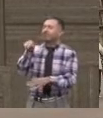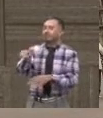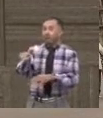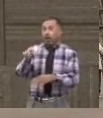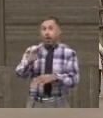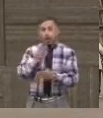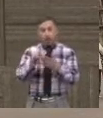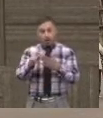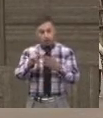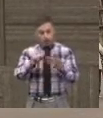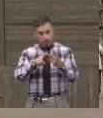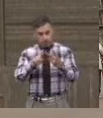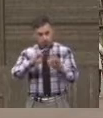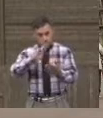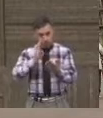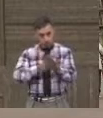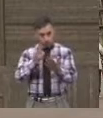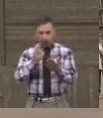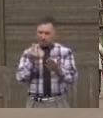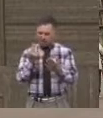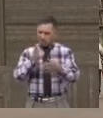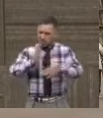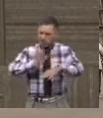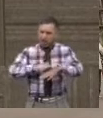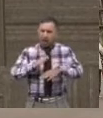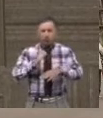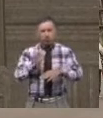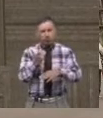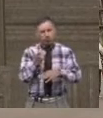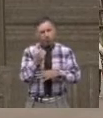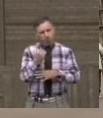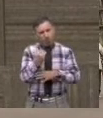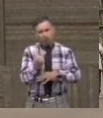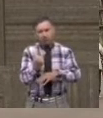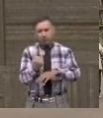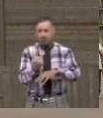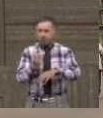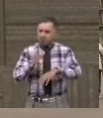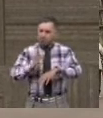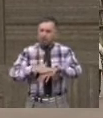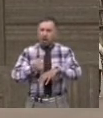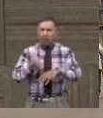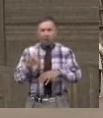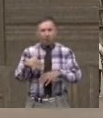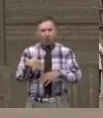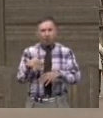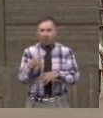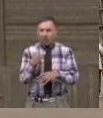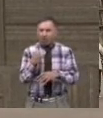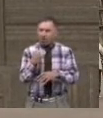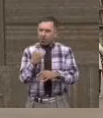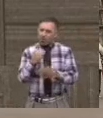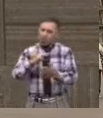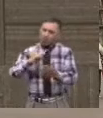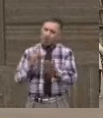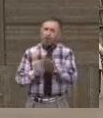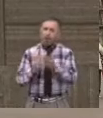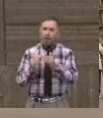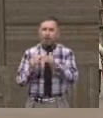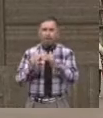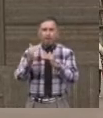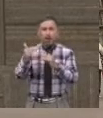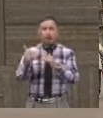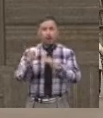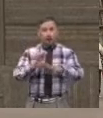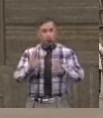la multa más alta, pero nosotros establecemos que no es suficiente, que el Verde tiene que tener una pérdida